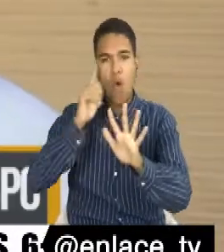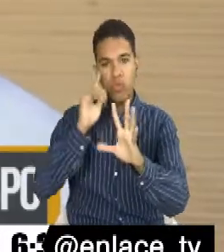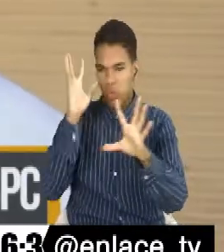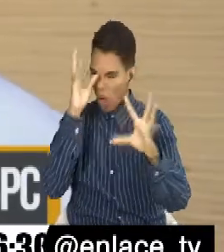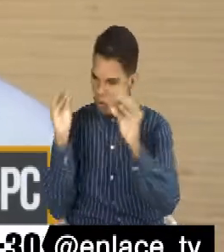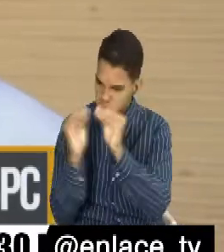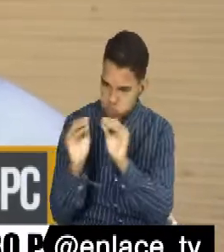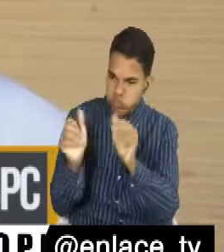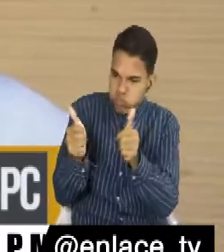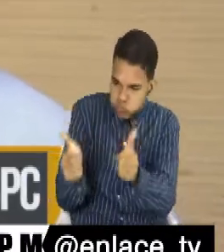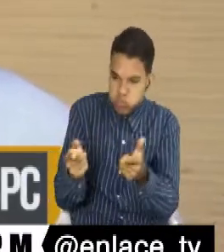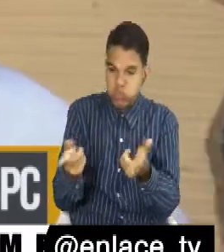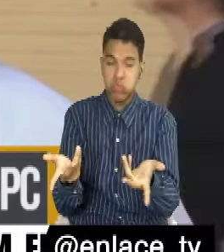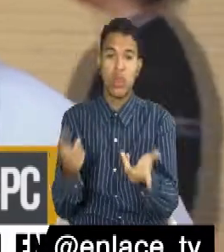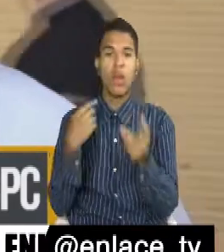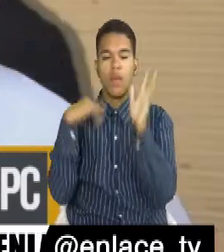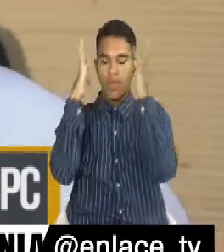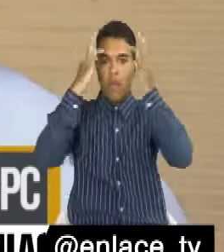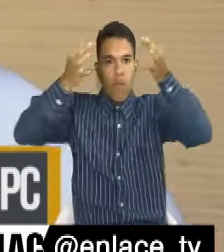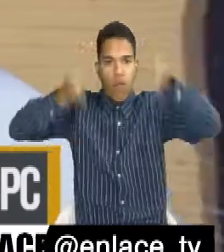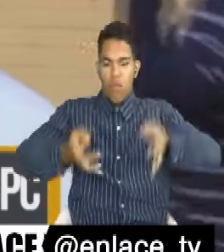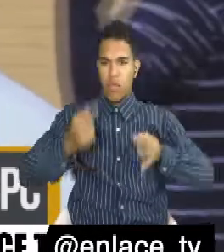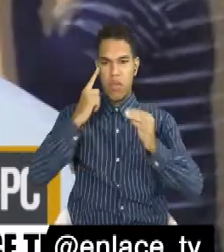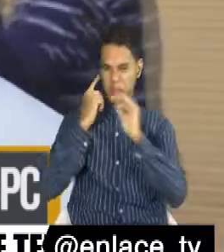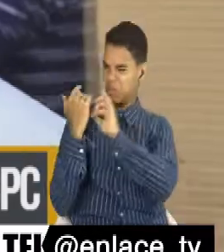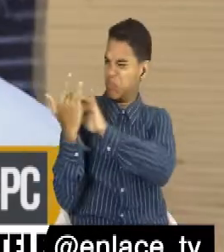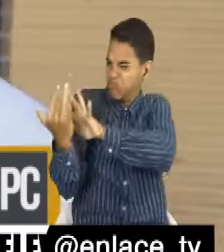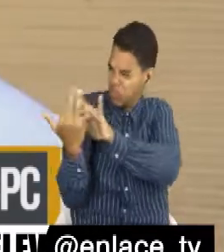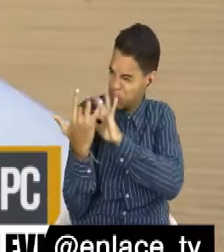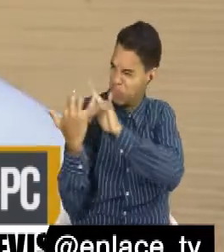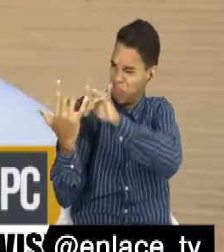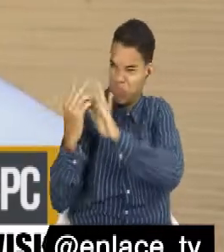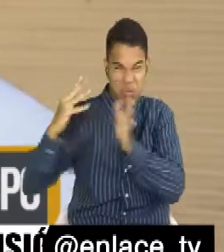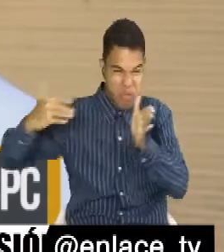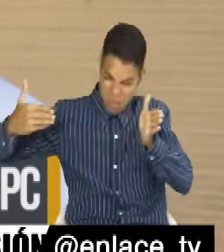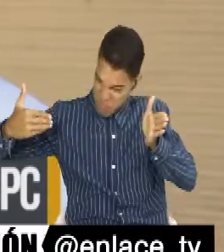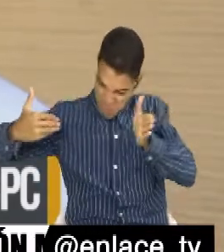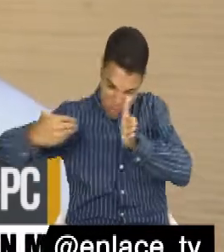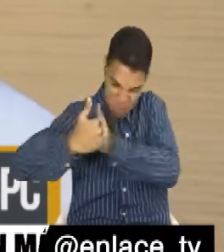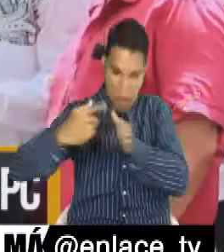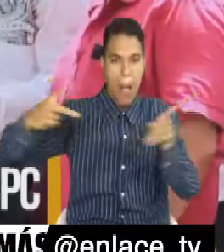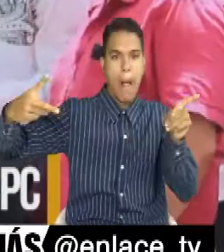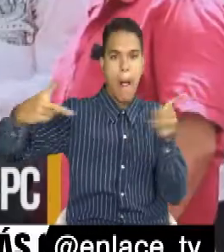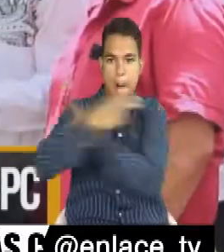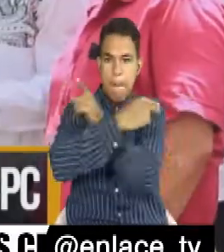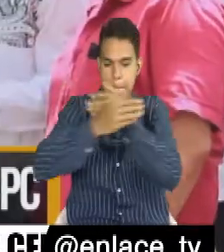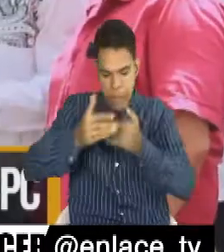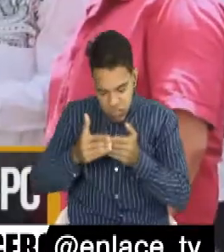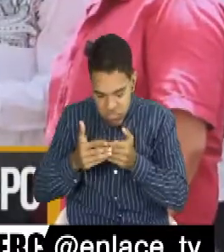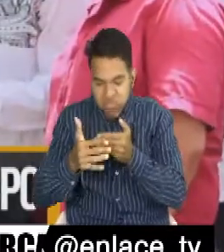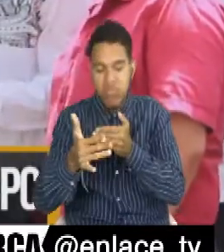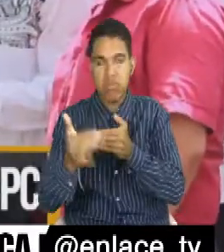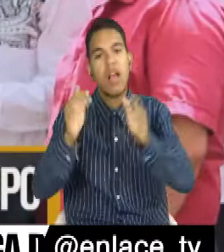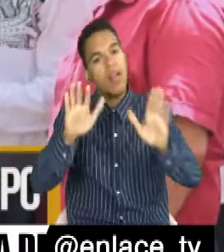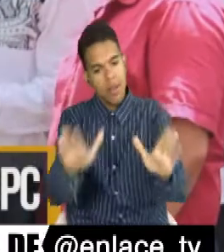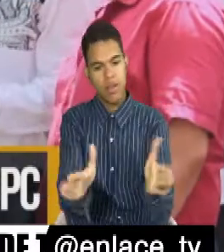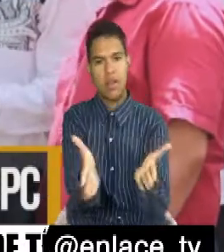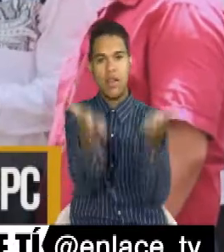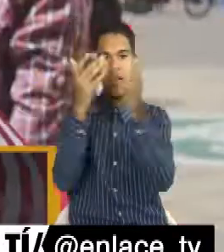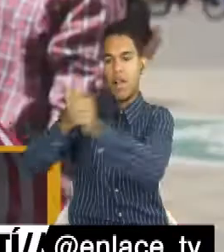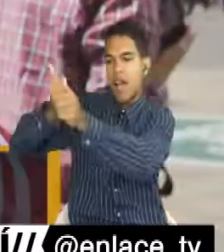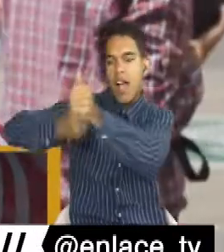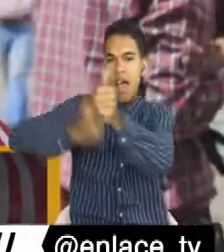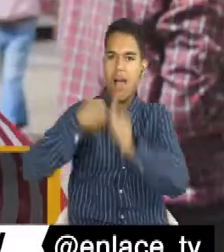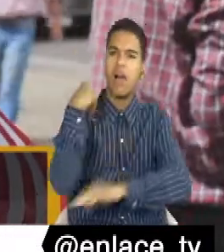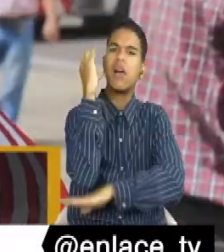que por fin se le pone fin a esta guerra y esperamos que aquí en adelante todo sea mejor para cada uno de los colombianos. Están